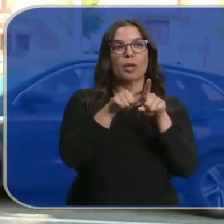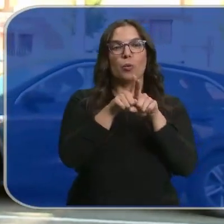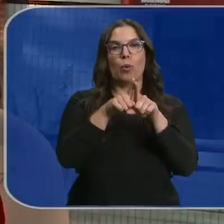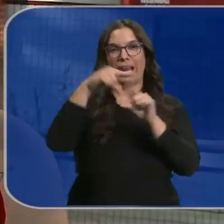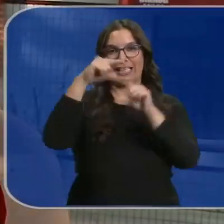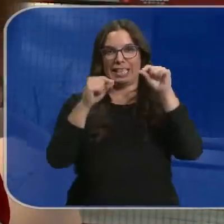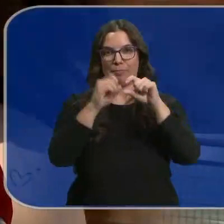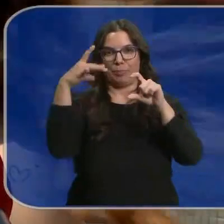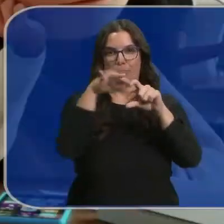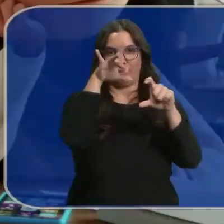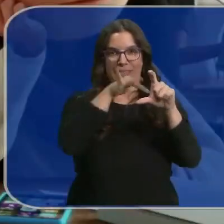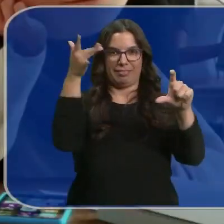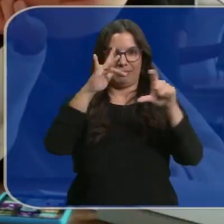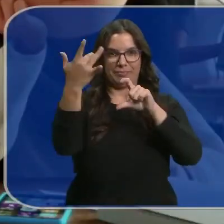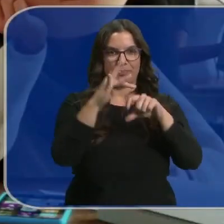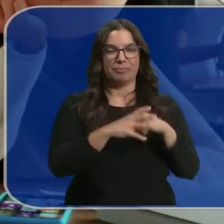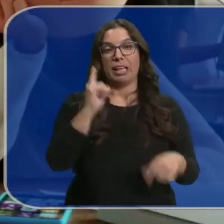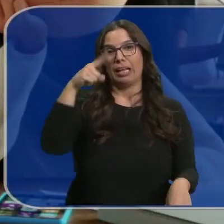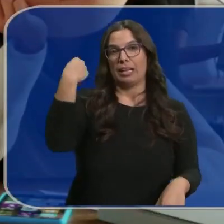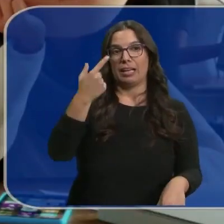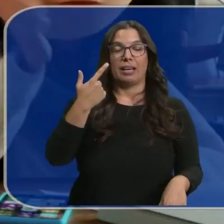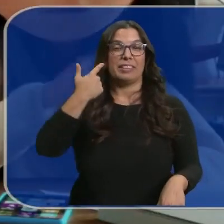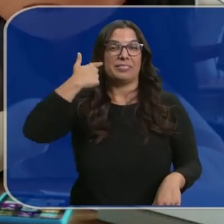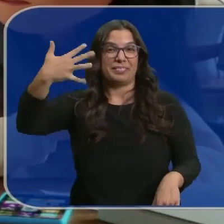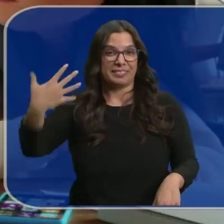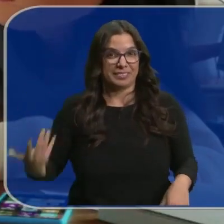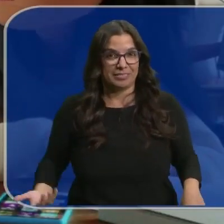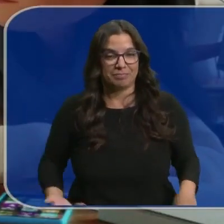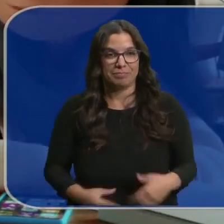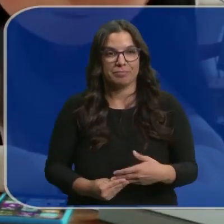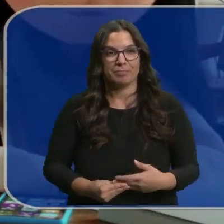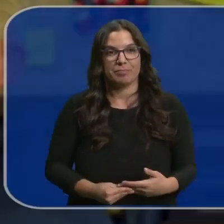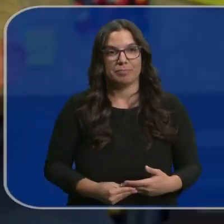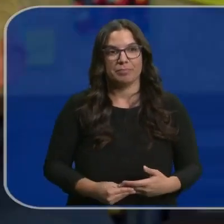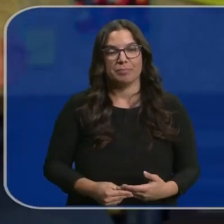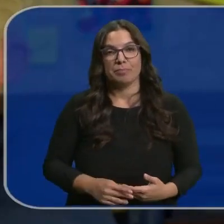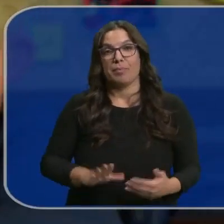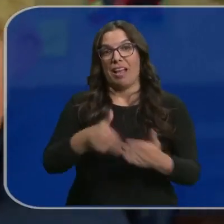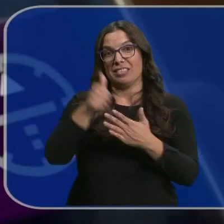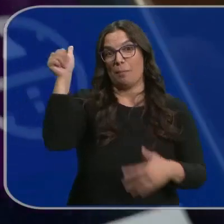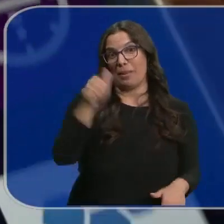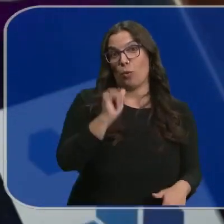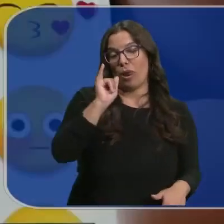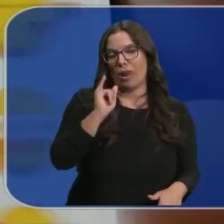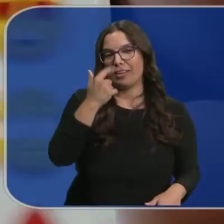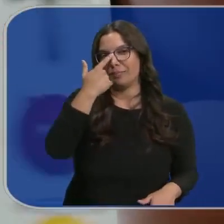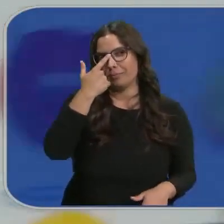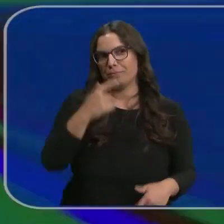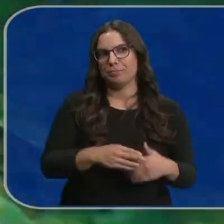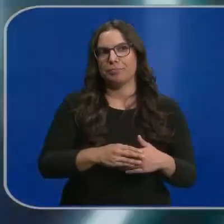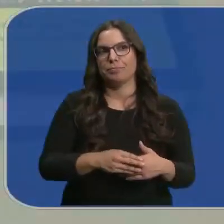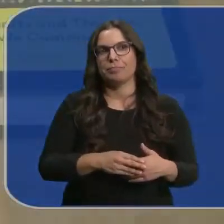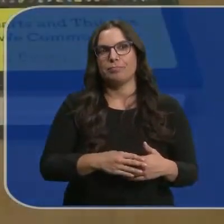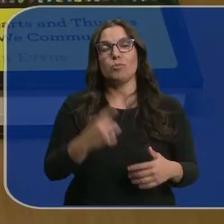destellos. Sí, la carita. Son tan populares... Mándale un emoji. ...que tienen hasta una película. Pues... Uno es